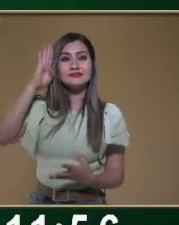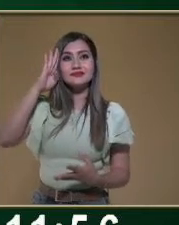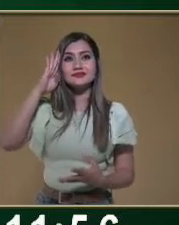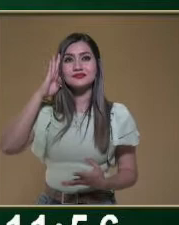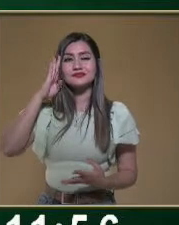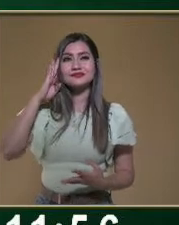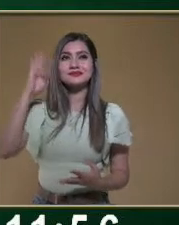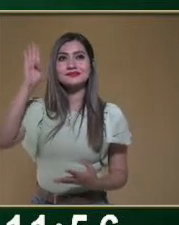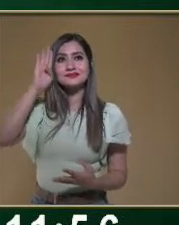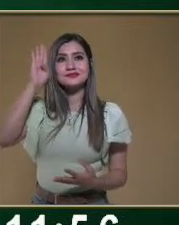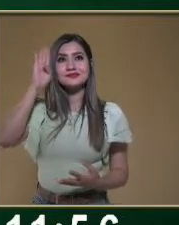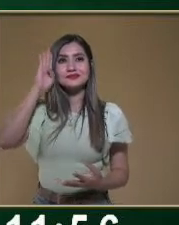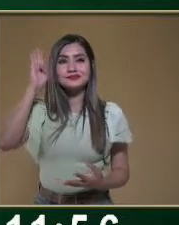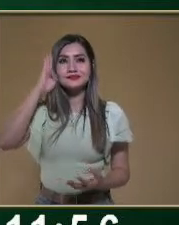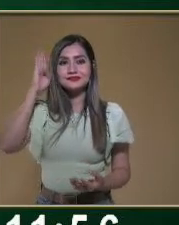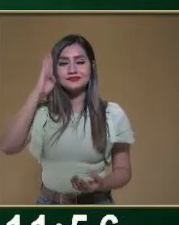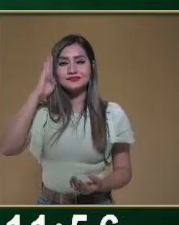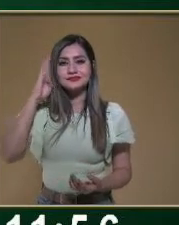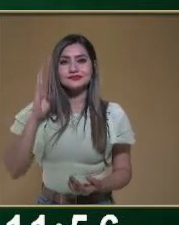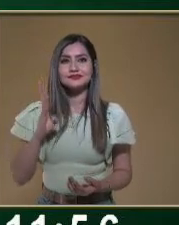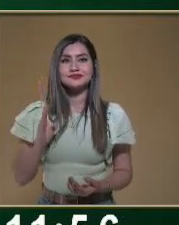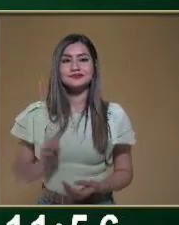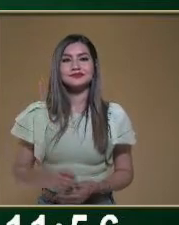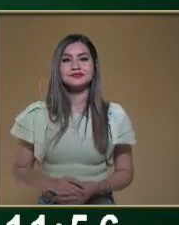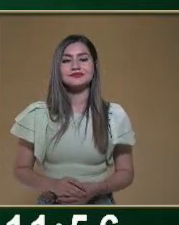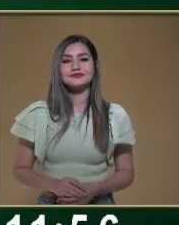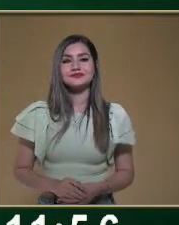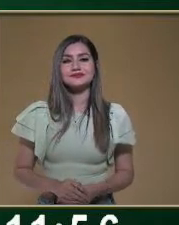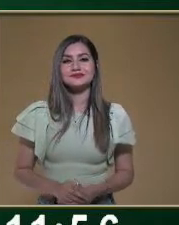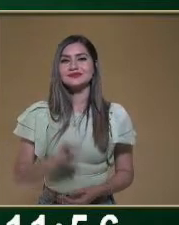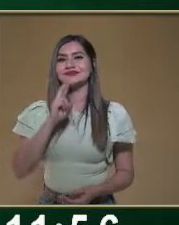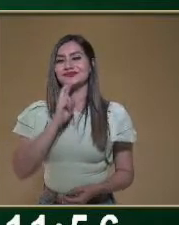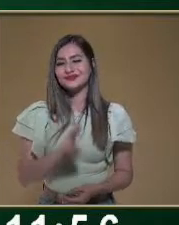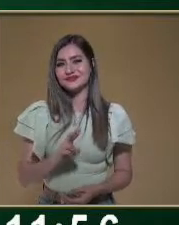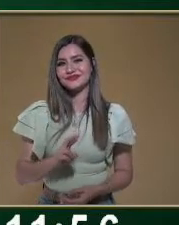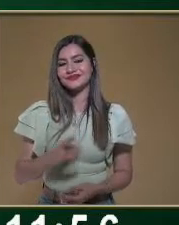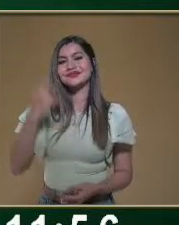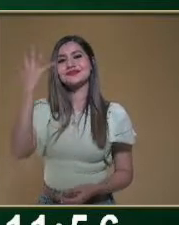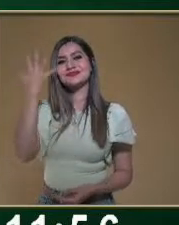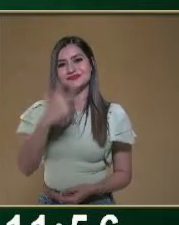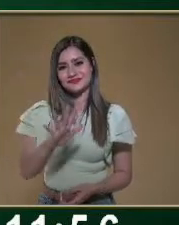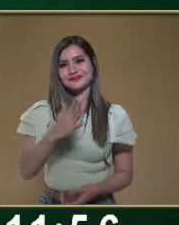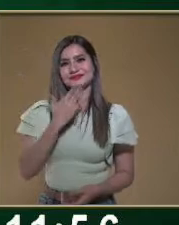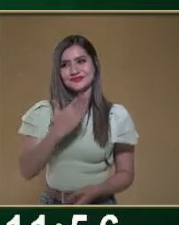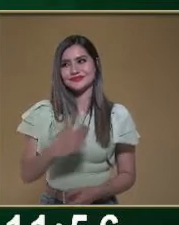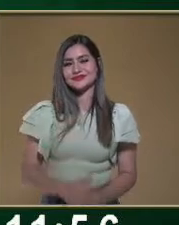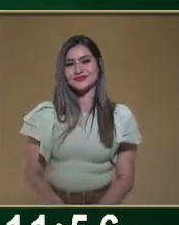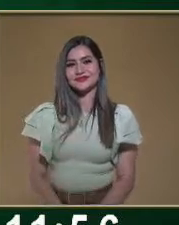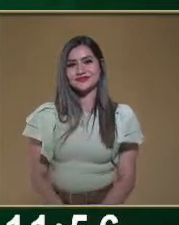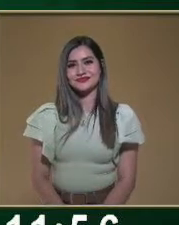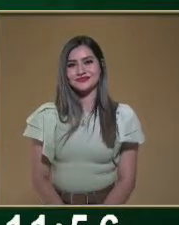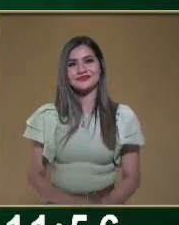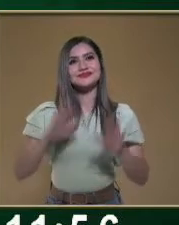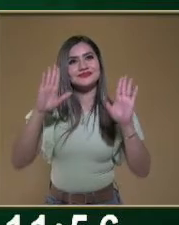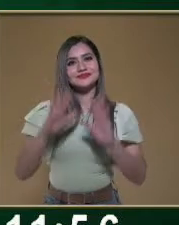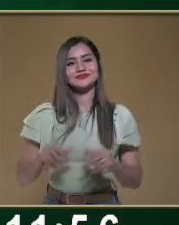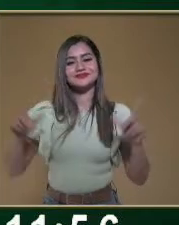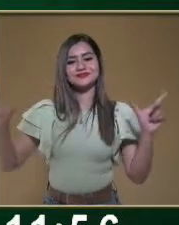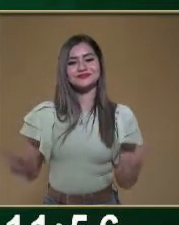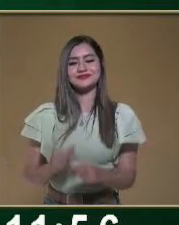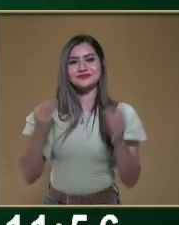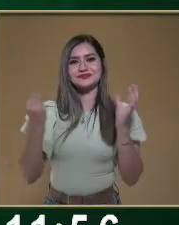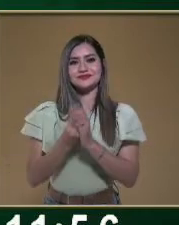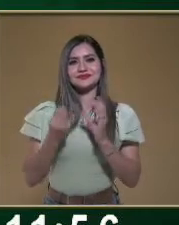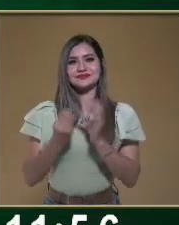ver, piensa muy rápido y dinos a ver si encontraste. ¿Y la estrella vale? 10. Muy bien. Bueno, pues así terminamos nuestra clase